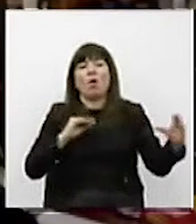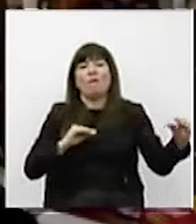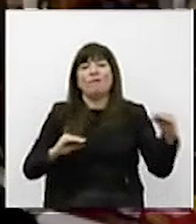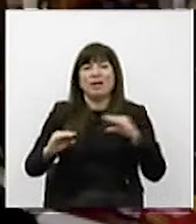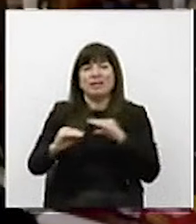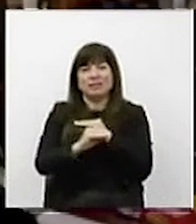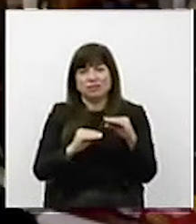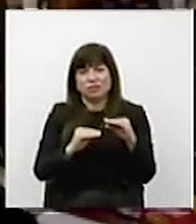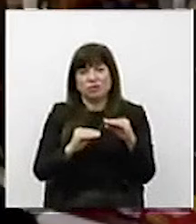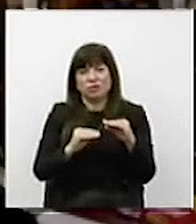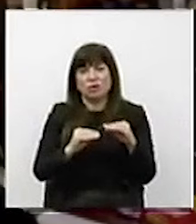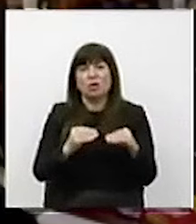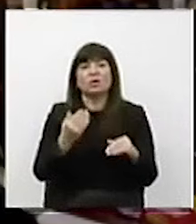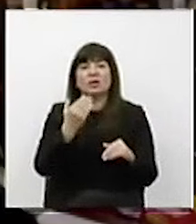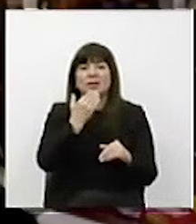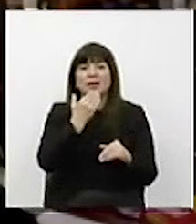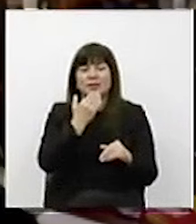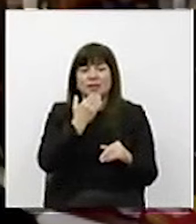y de